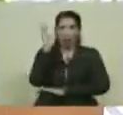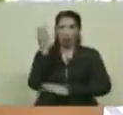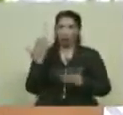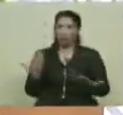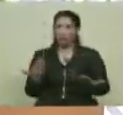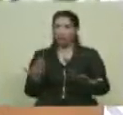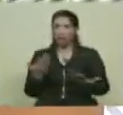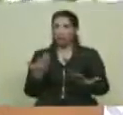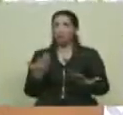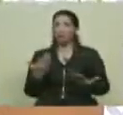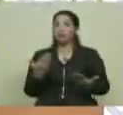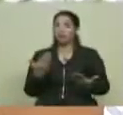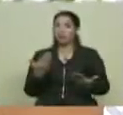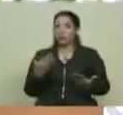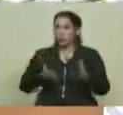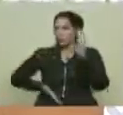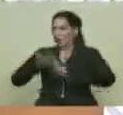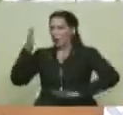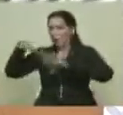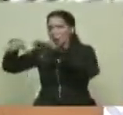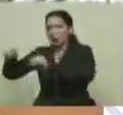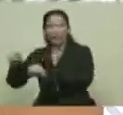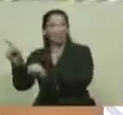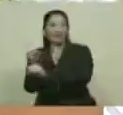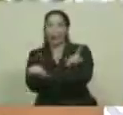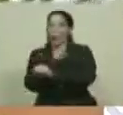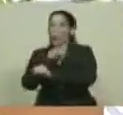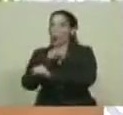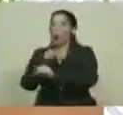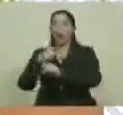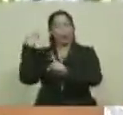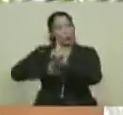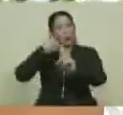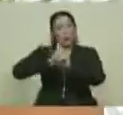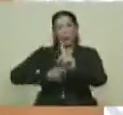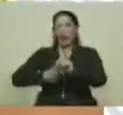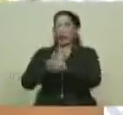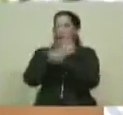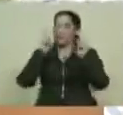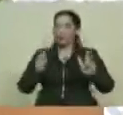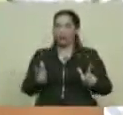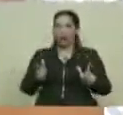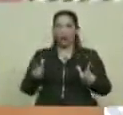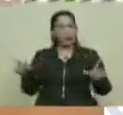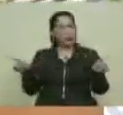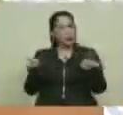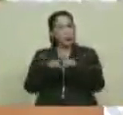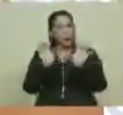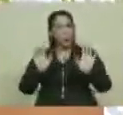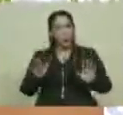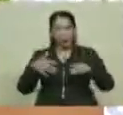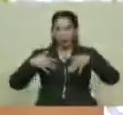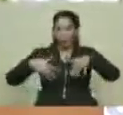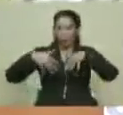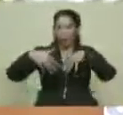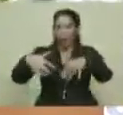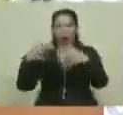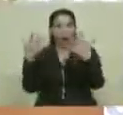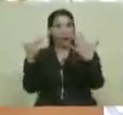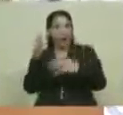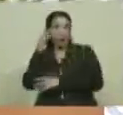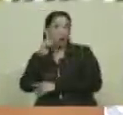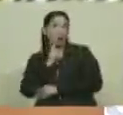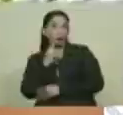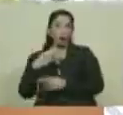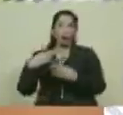salió a conquistar, no. Salió a luchar por la libertad, como salió el ejército libertador de la mano del libertador Simón Bolívar, a